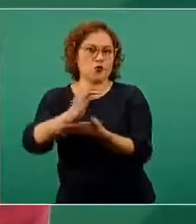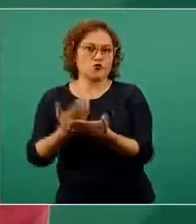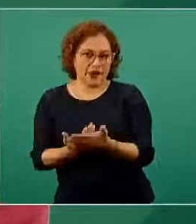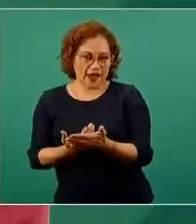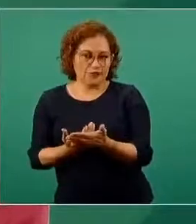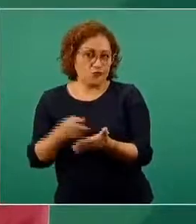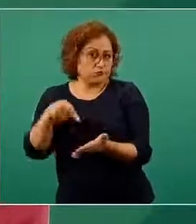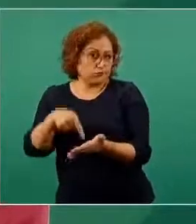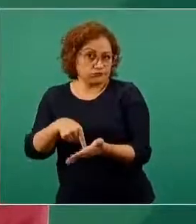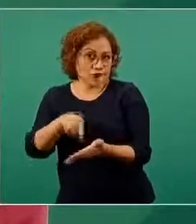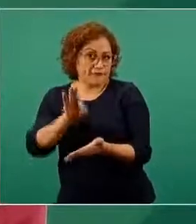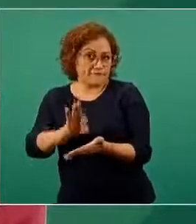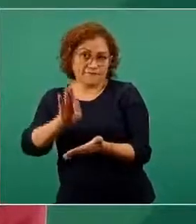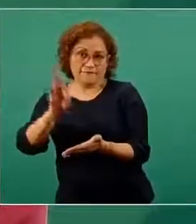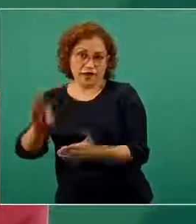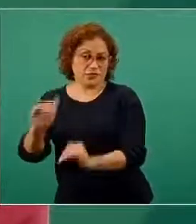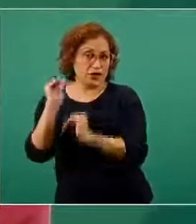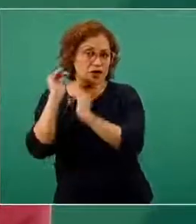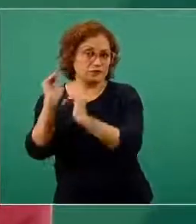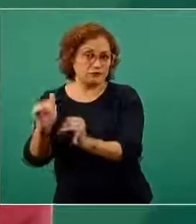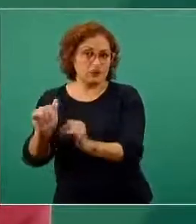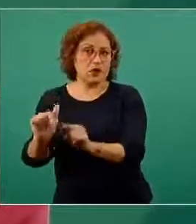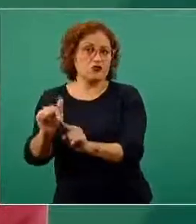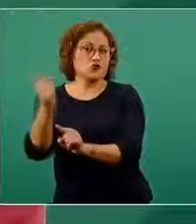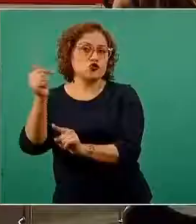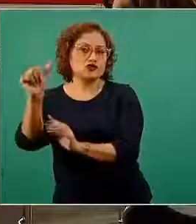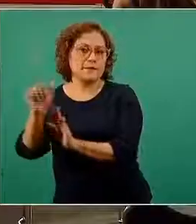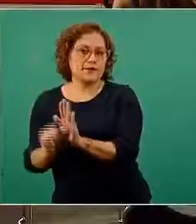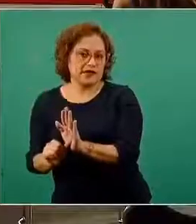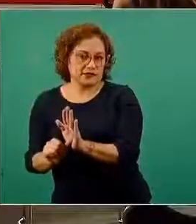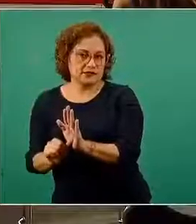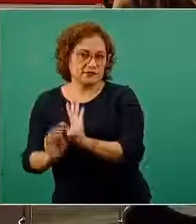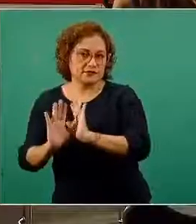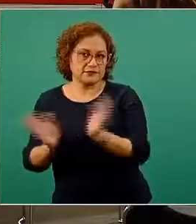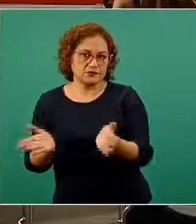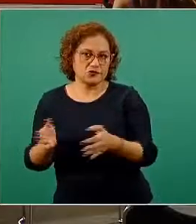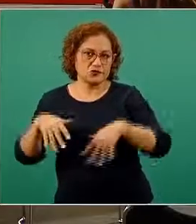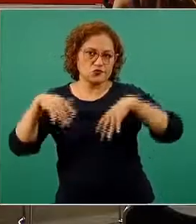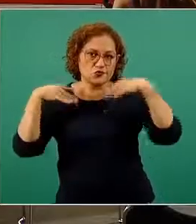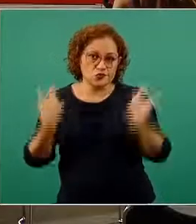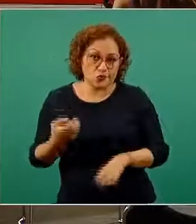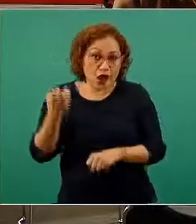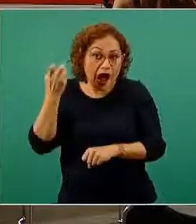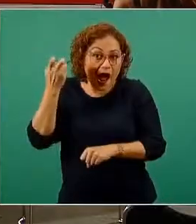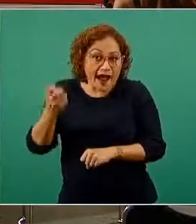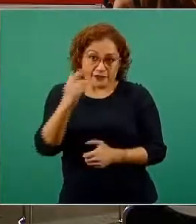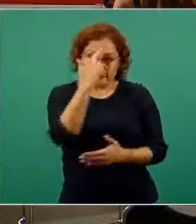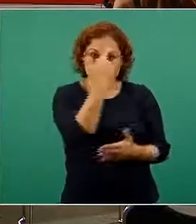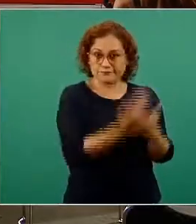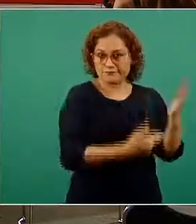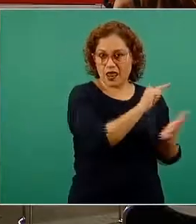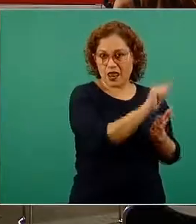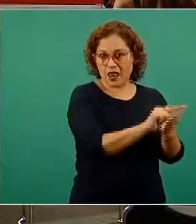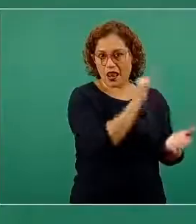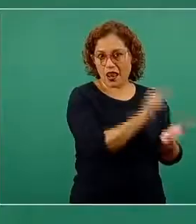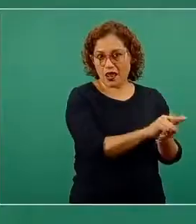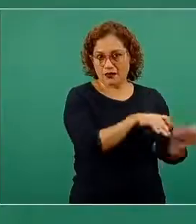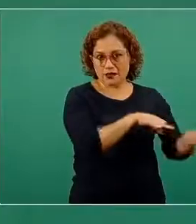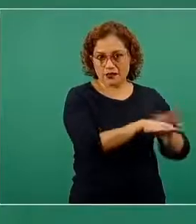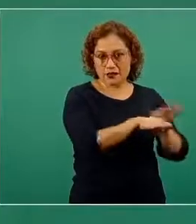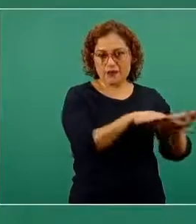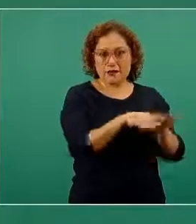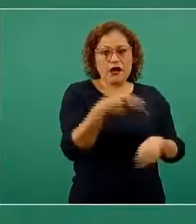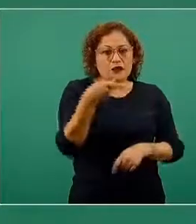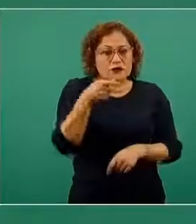con duración superior a 12 meses, un día. Esto desde luego es antagónico con la ley del trabajo, pero ha ocurrido en México